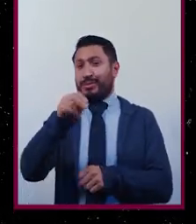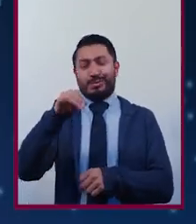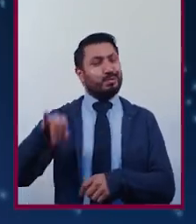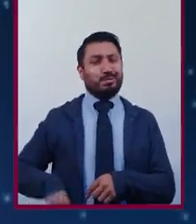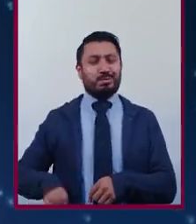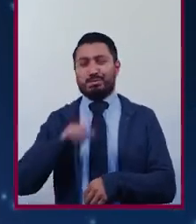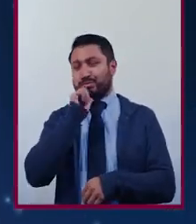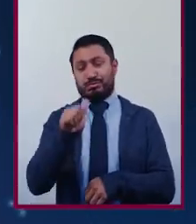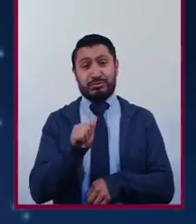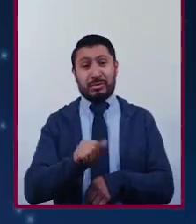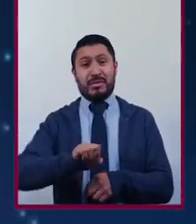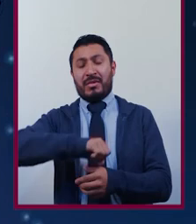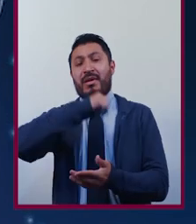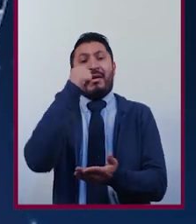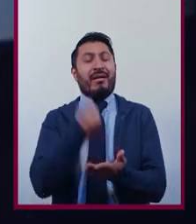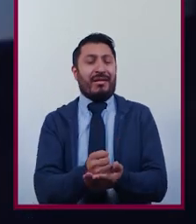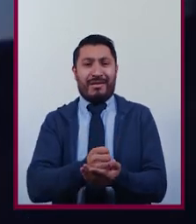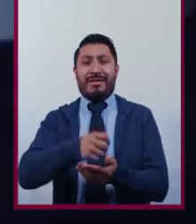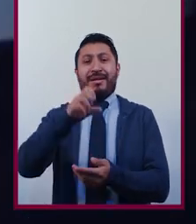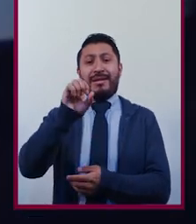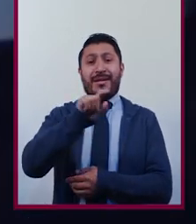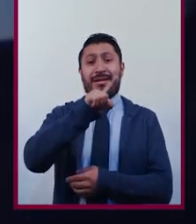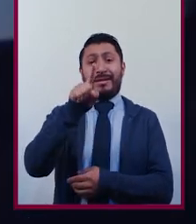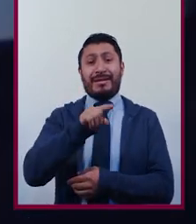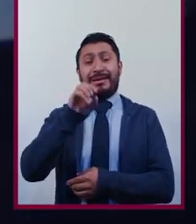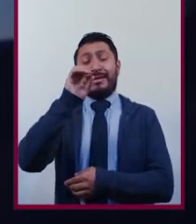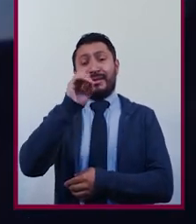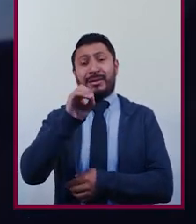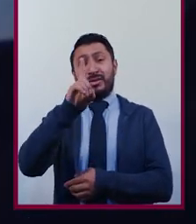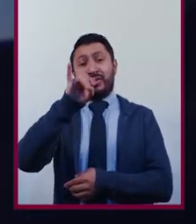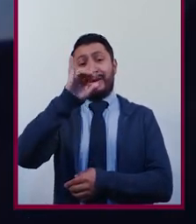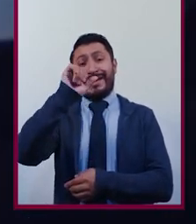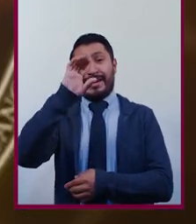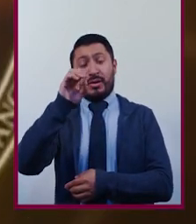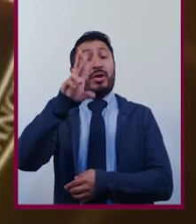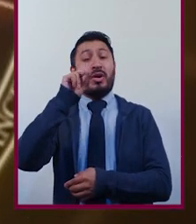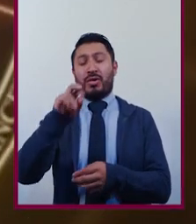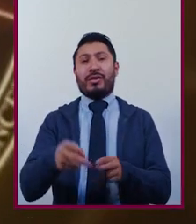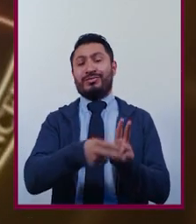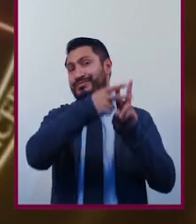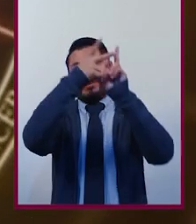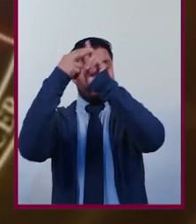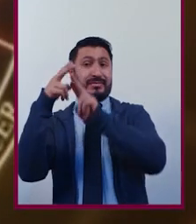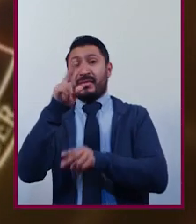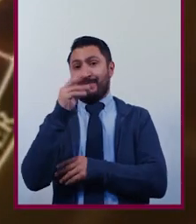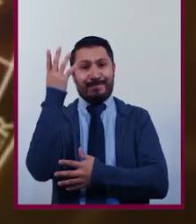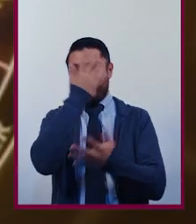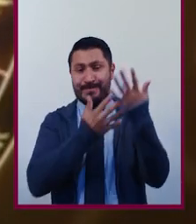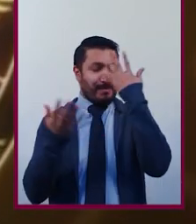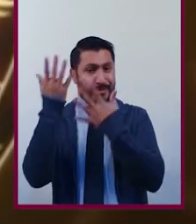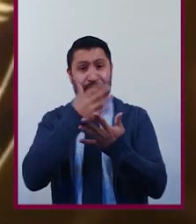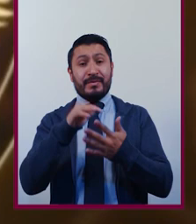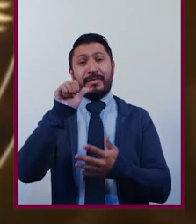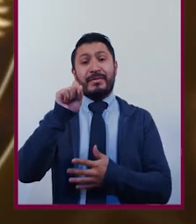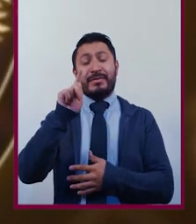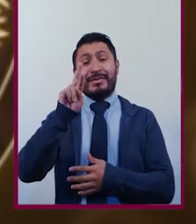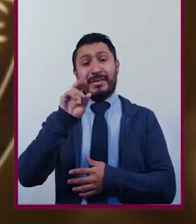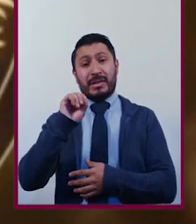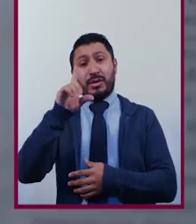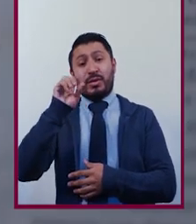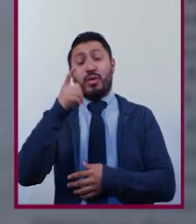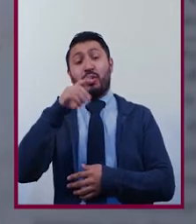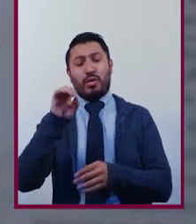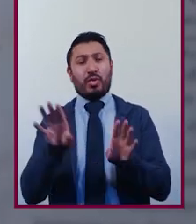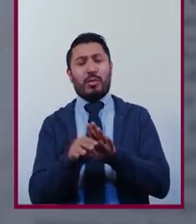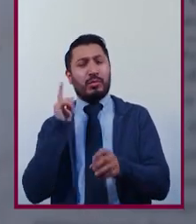nada? Los signos zodiacales, porque de hecho no son astrólogos. No hay que confundirse. Un astrólogo se supone que